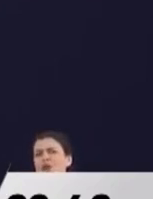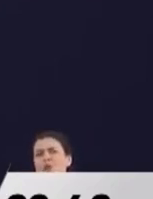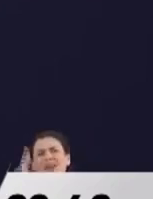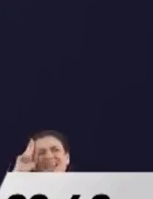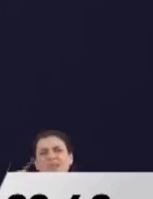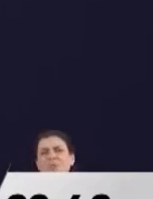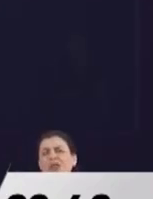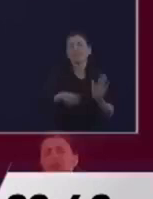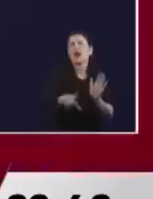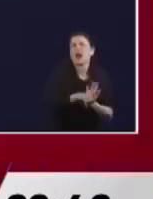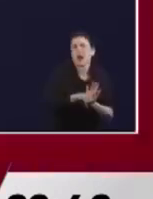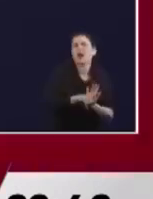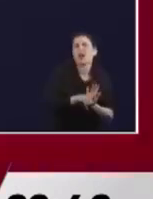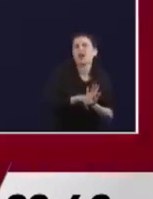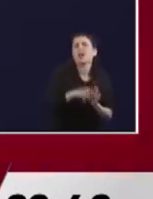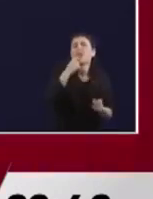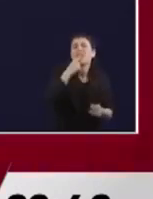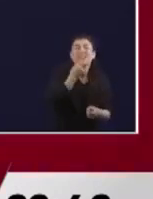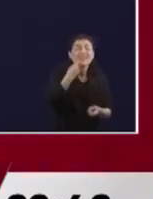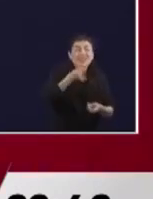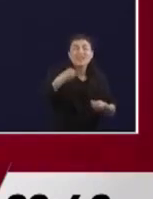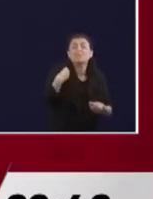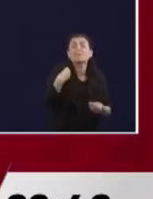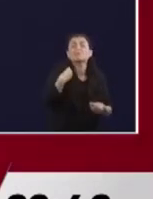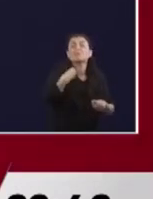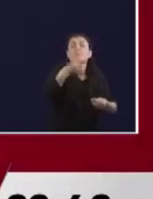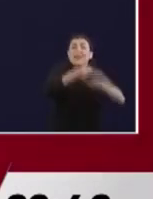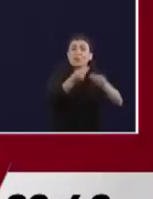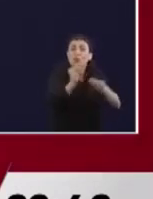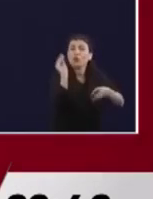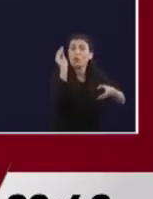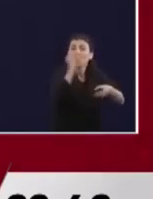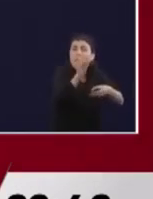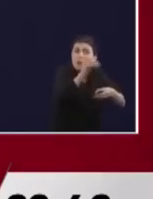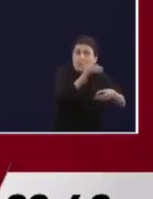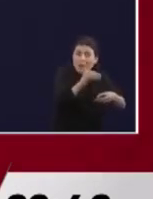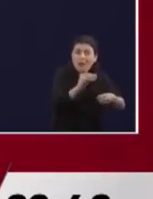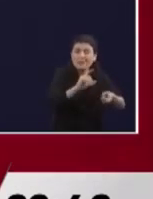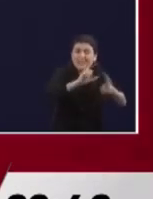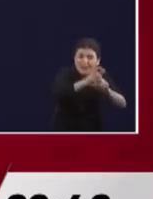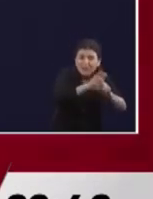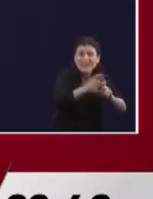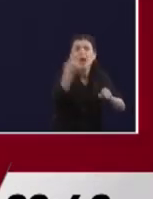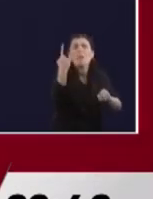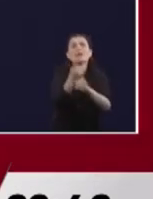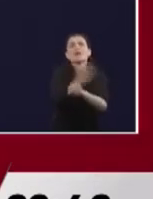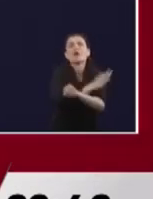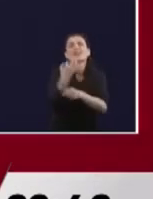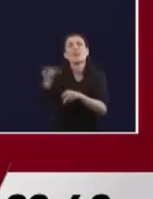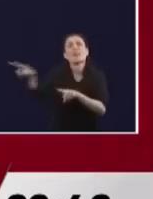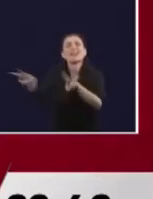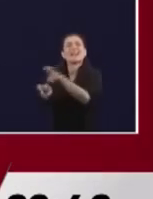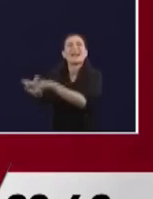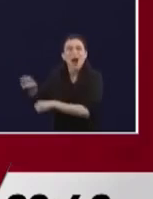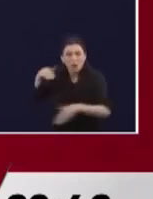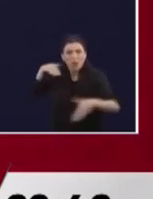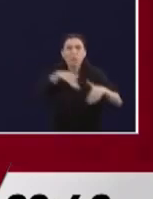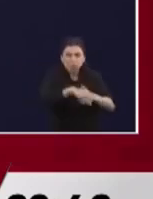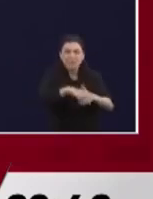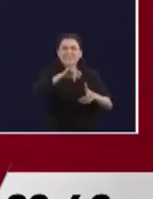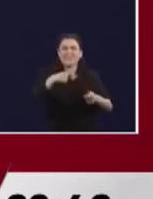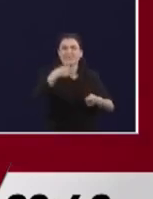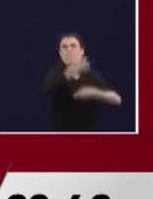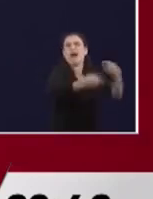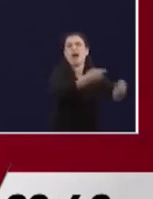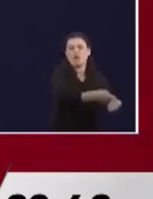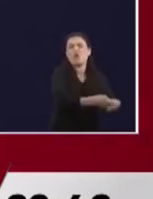aptitud psicofísica, que uno entiende que siempre debió pedirse, pero aparentemente no. Y también, en caso de que corresponda, una declaración